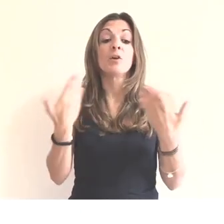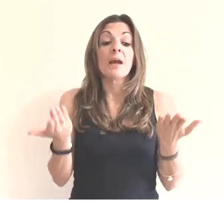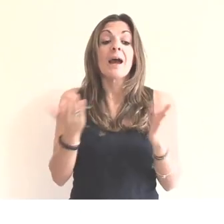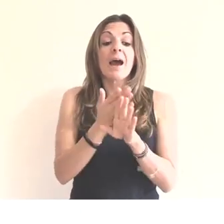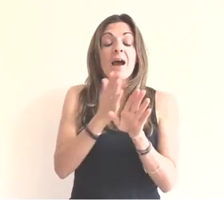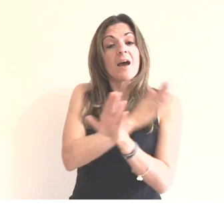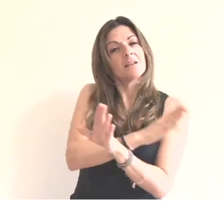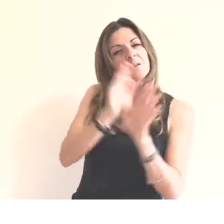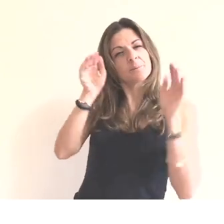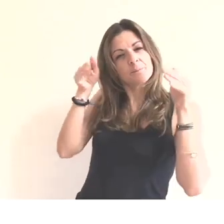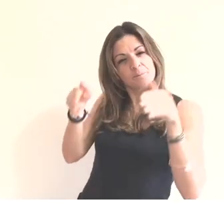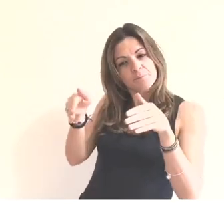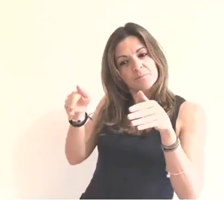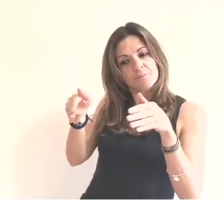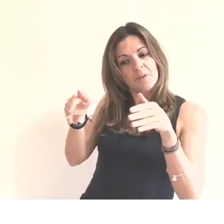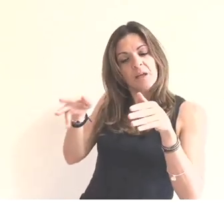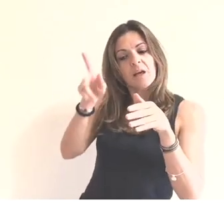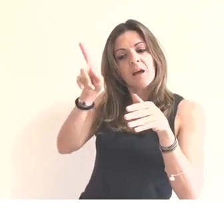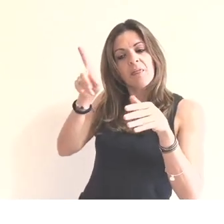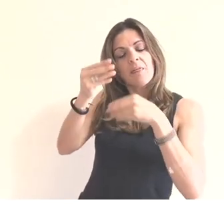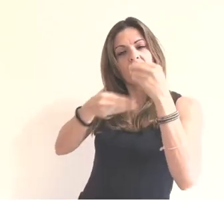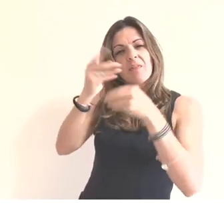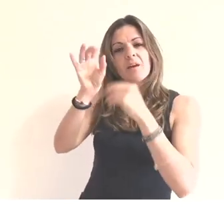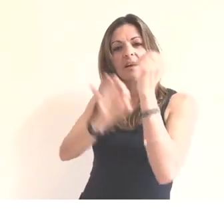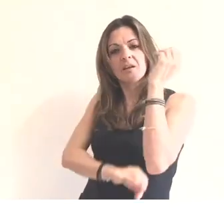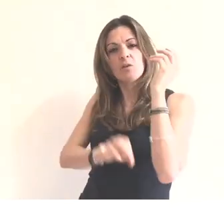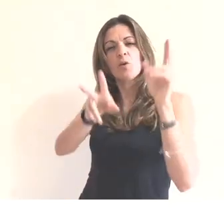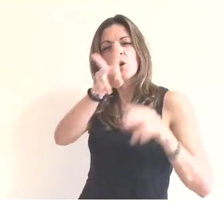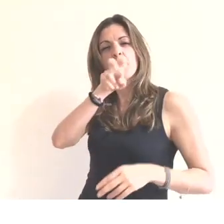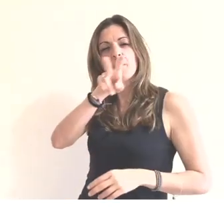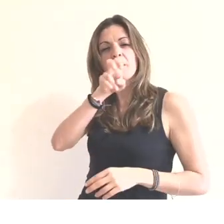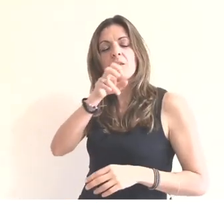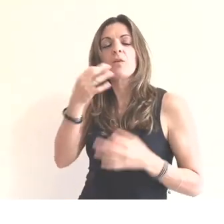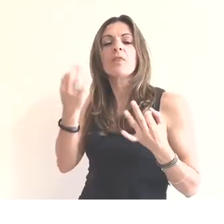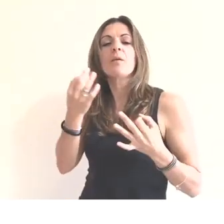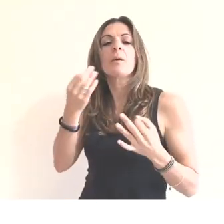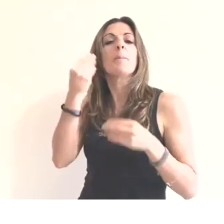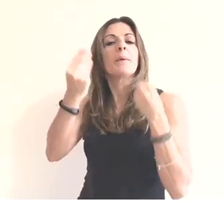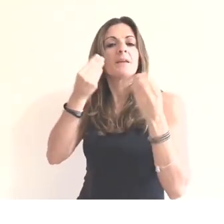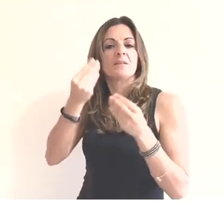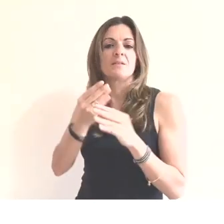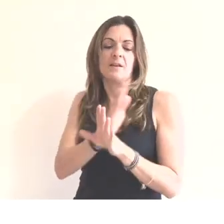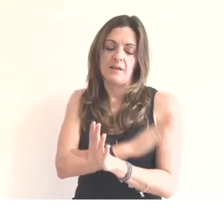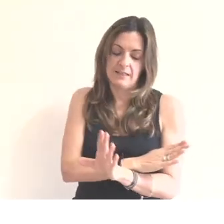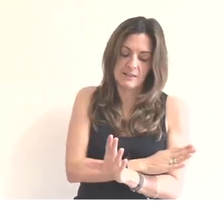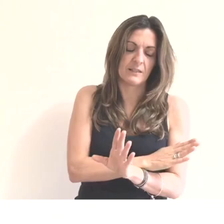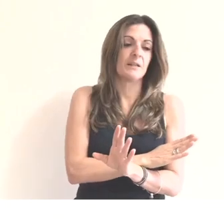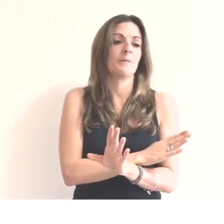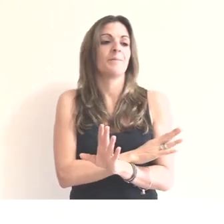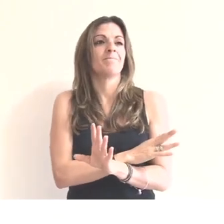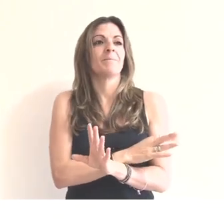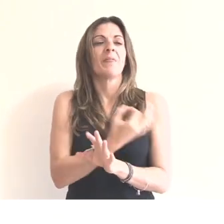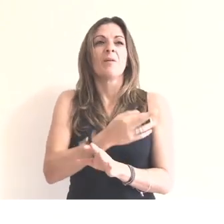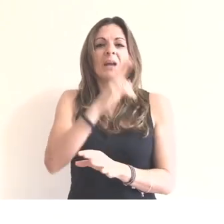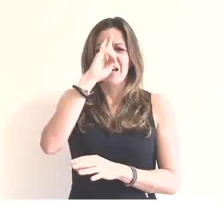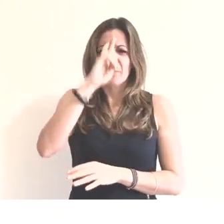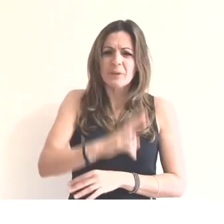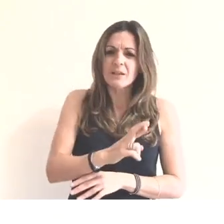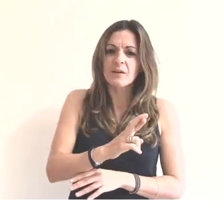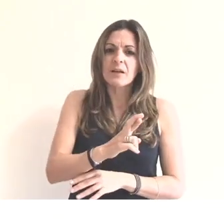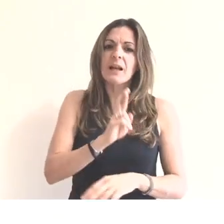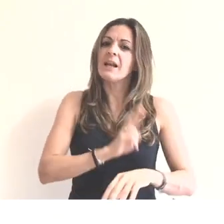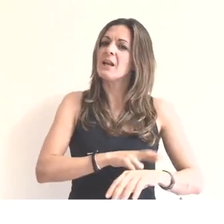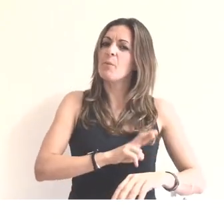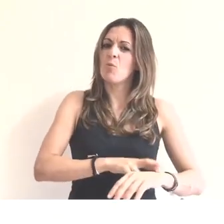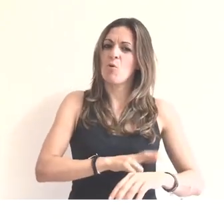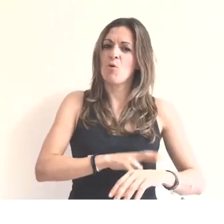sigue activándose y sigue en funcionamiento, como si estuviésemos durante el día. Antes de centrarte en